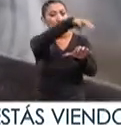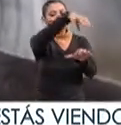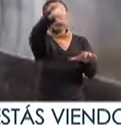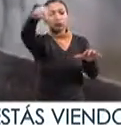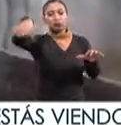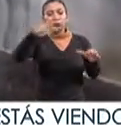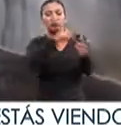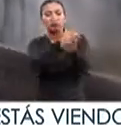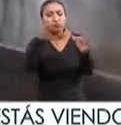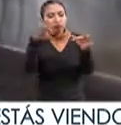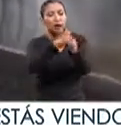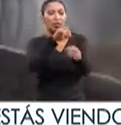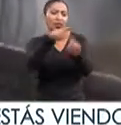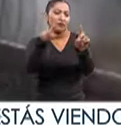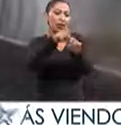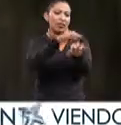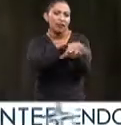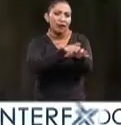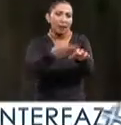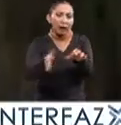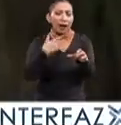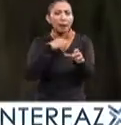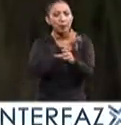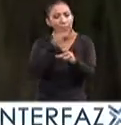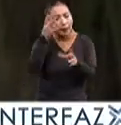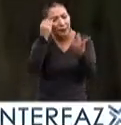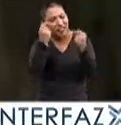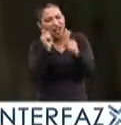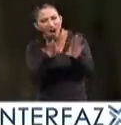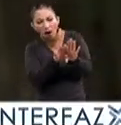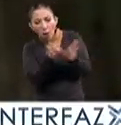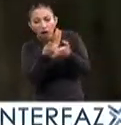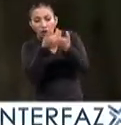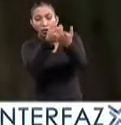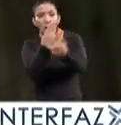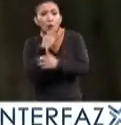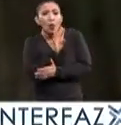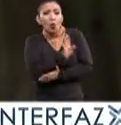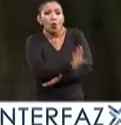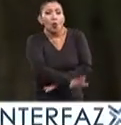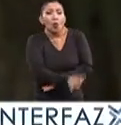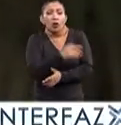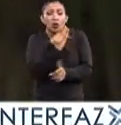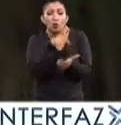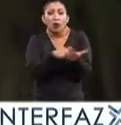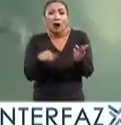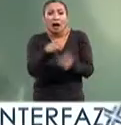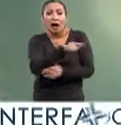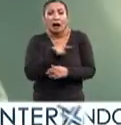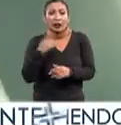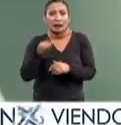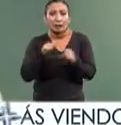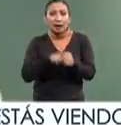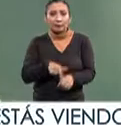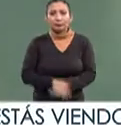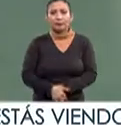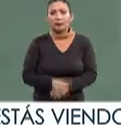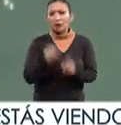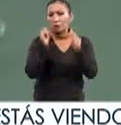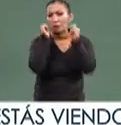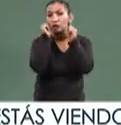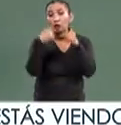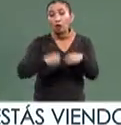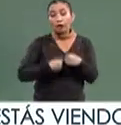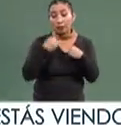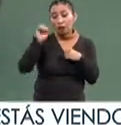el que conviven diversas familias y donde puedes aprender a cómo ayudar a preservar el hábitat de este anfibio. No importa